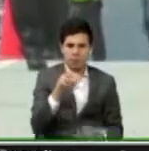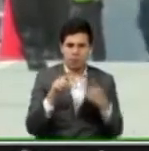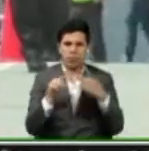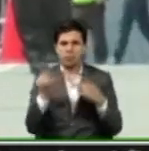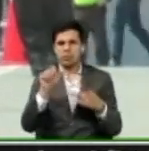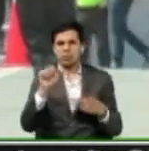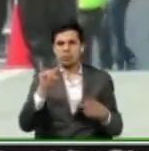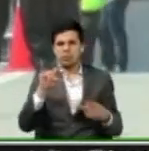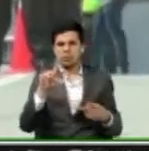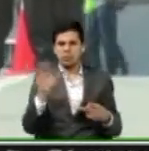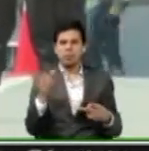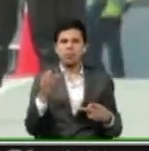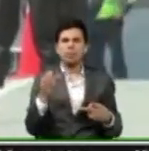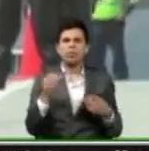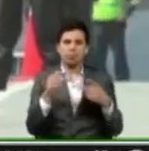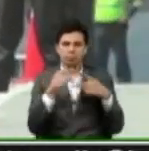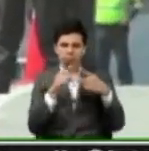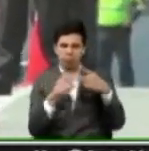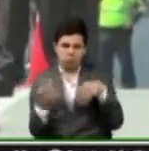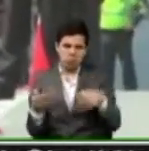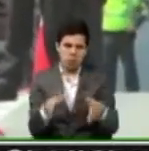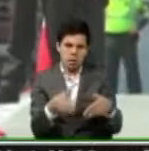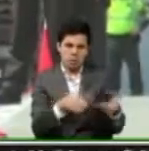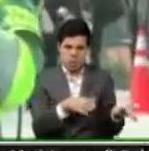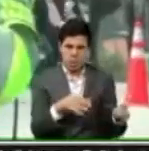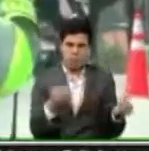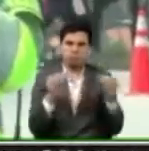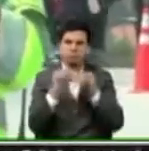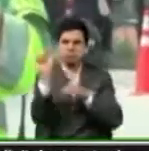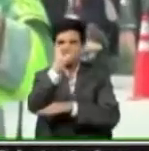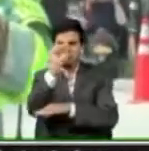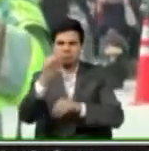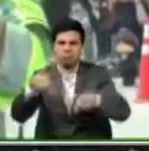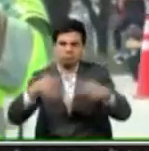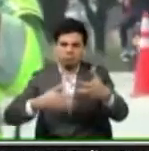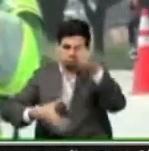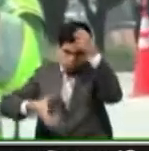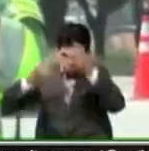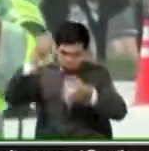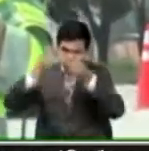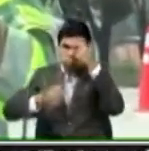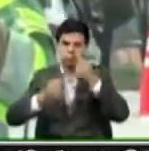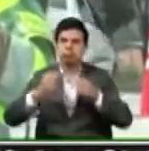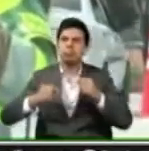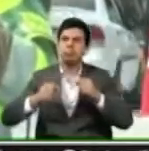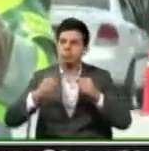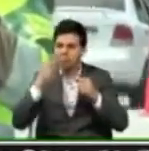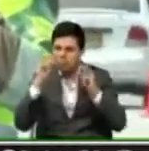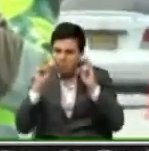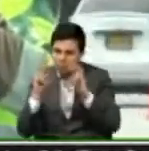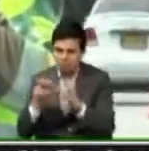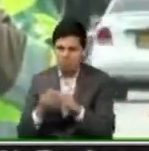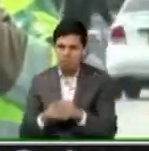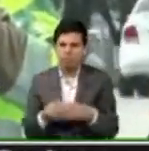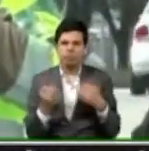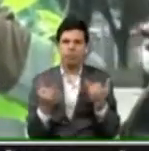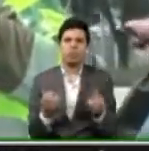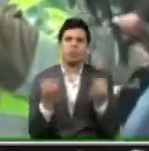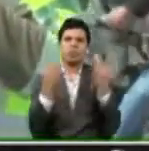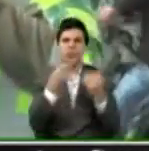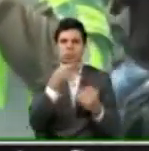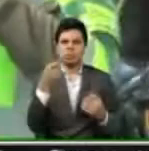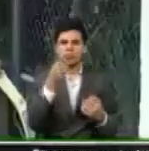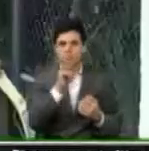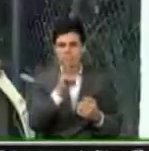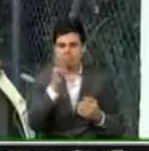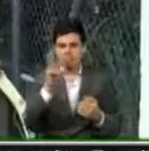Gutiérrez perdieron la vida. Asimismo, las inmovilizaciones y los comparendos no se hicieron esperar. Realizamos más de 133